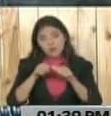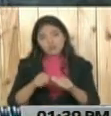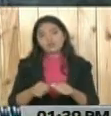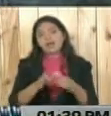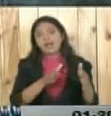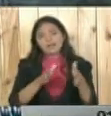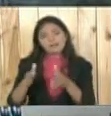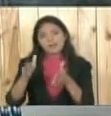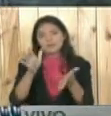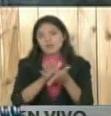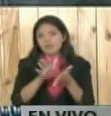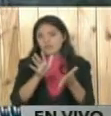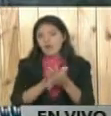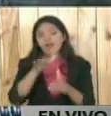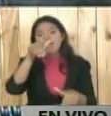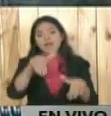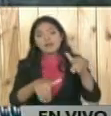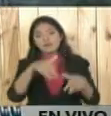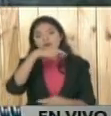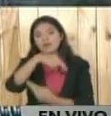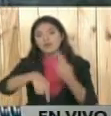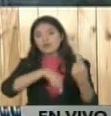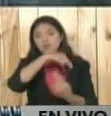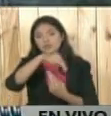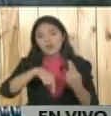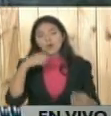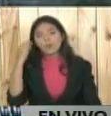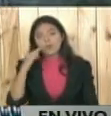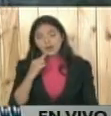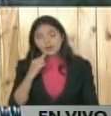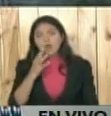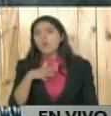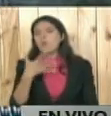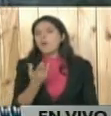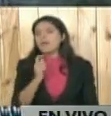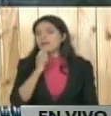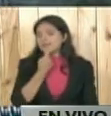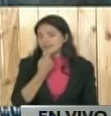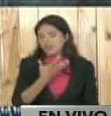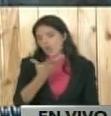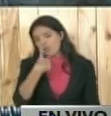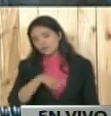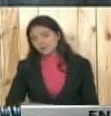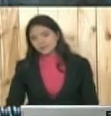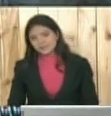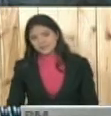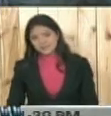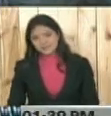camino pacífico electoral de la revolución bolivariana. ¿Cuál es el secreto, comandante Daniel?